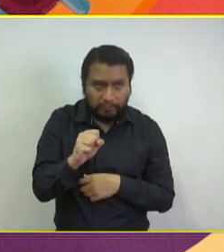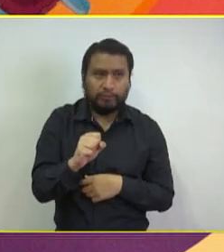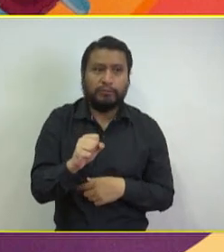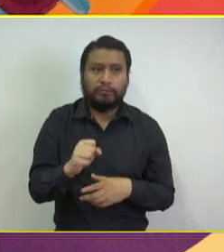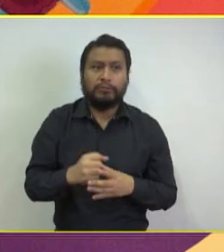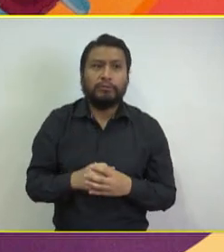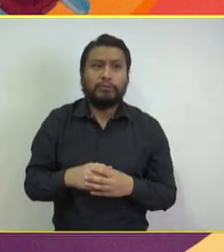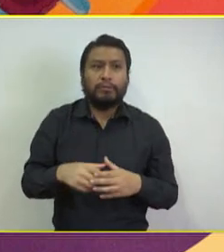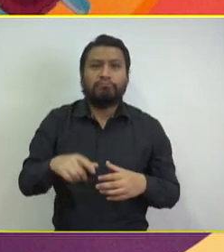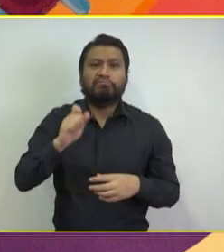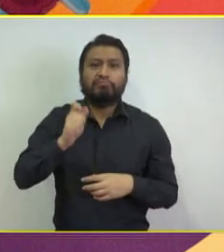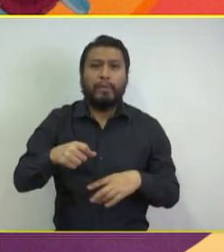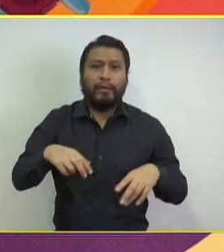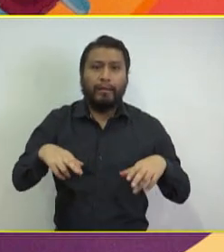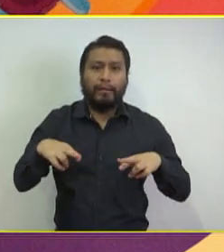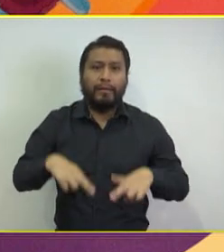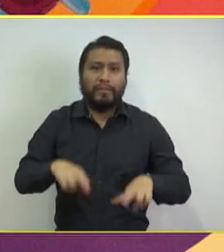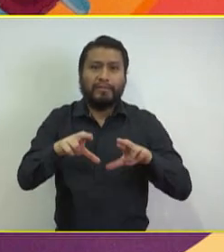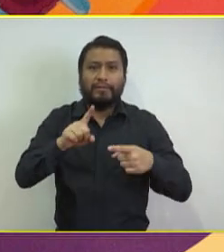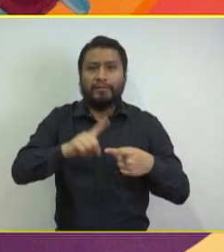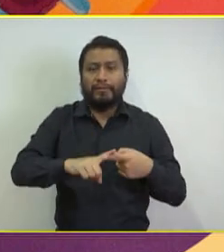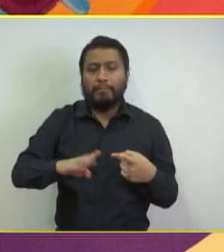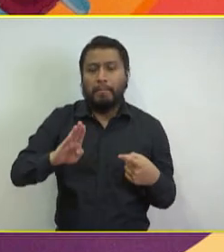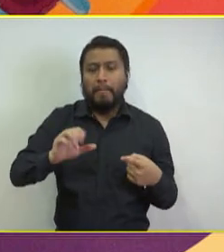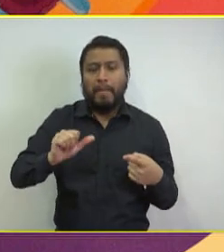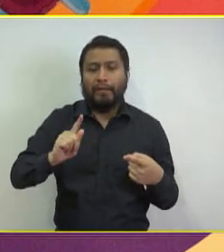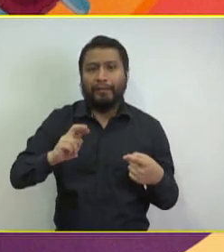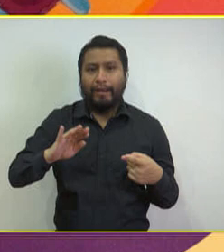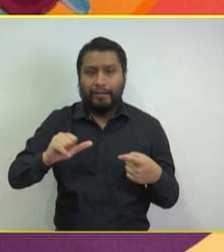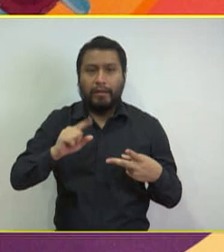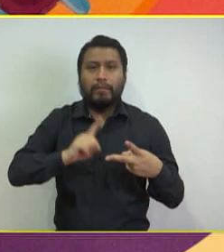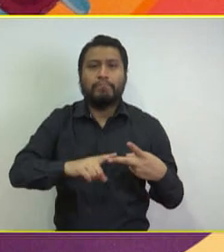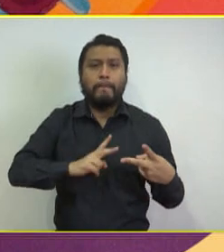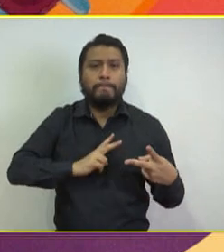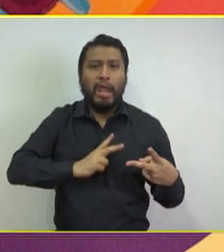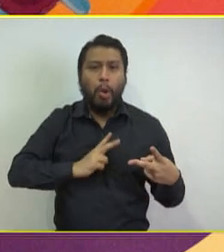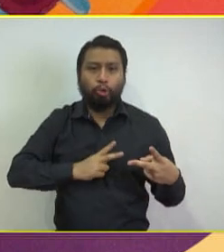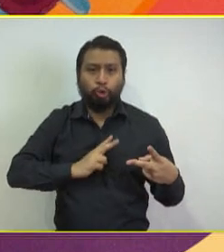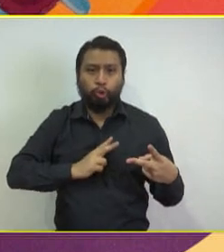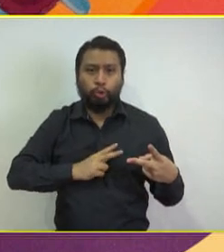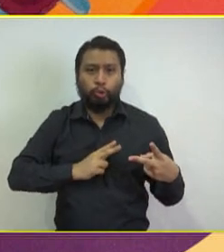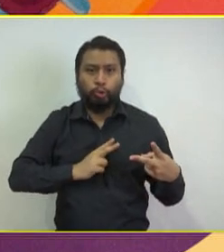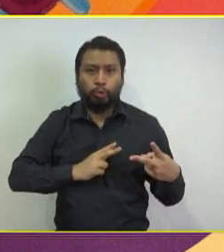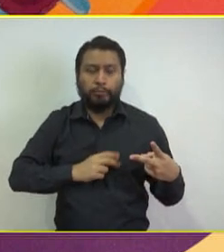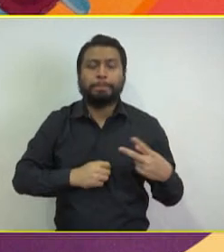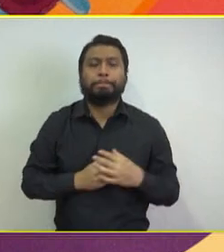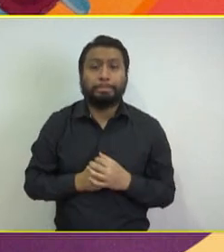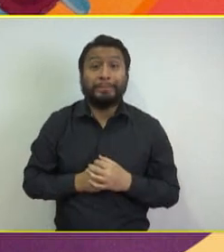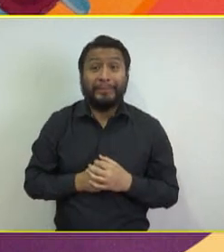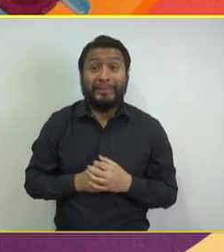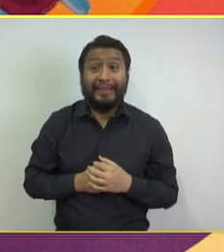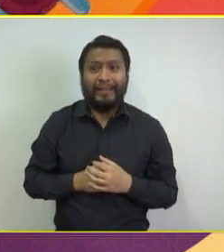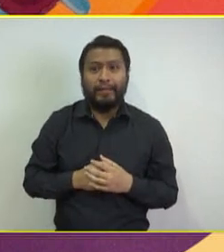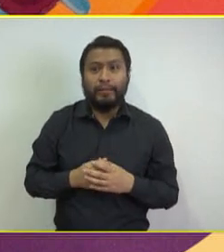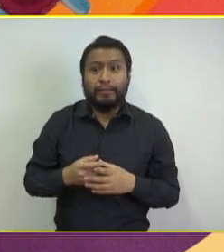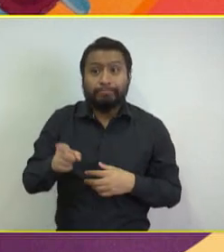presentando o representando a una bacteria y a un virus, y se trabajó con ellos para poder